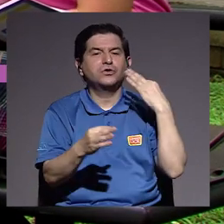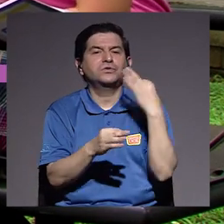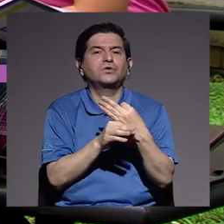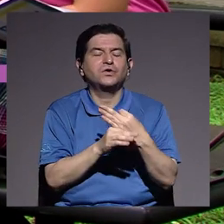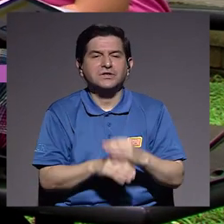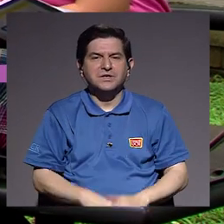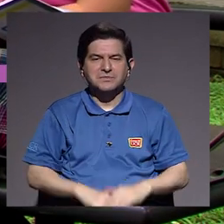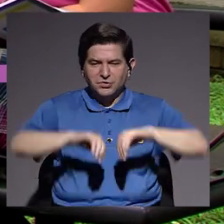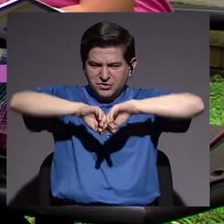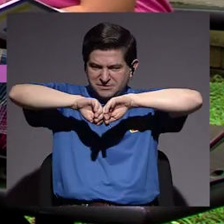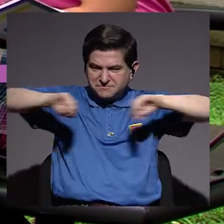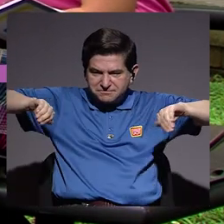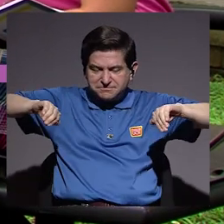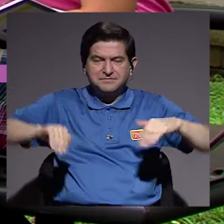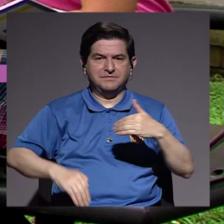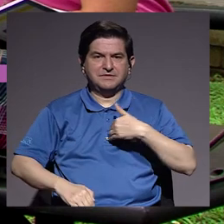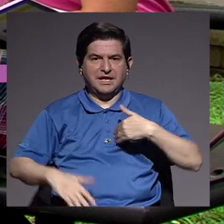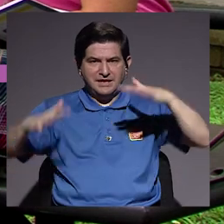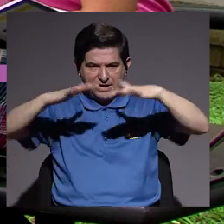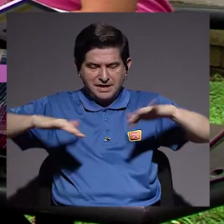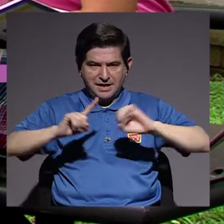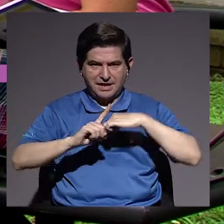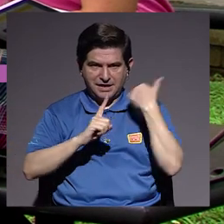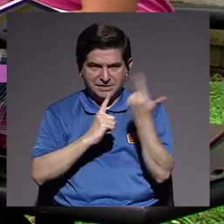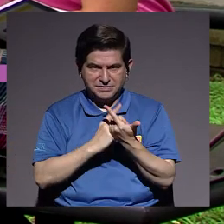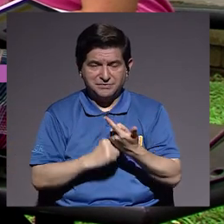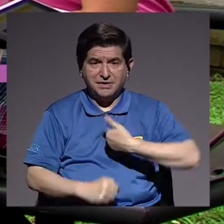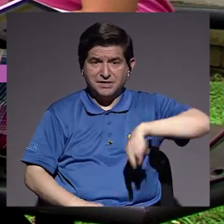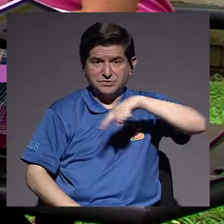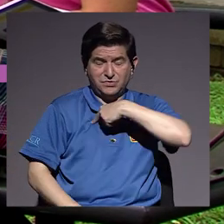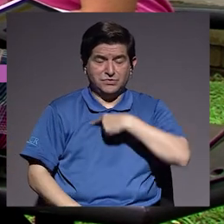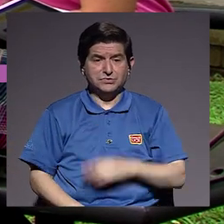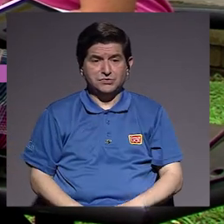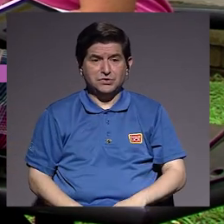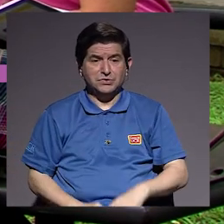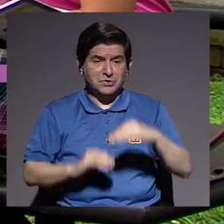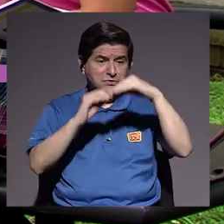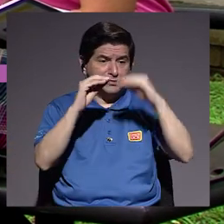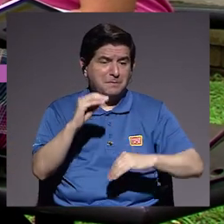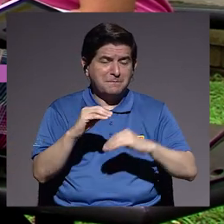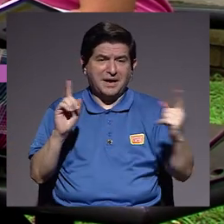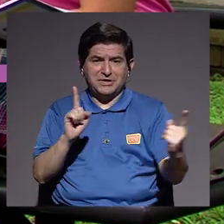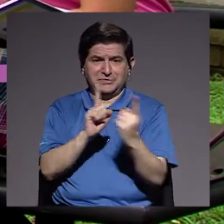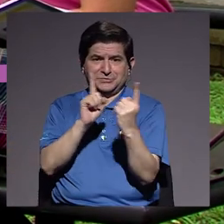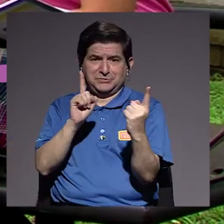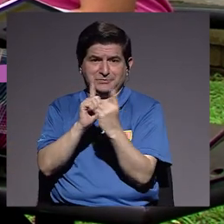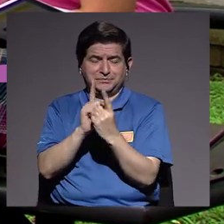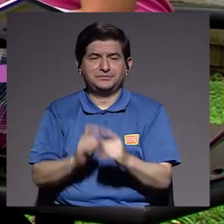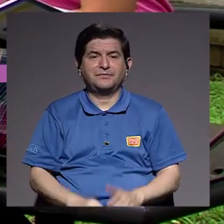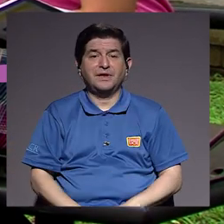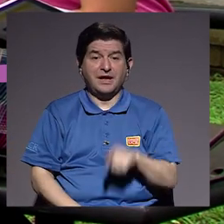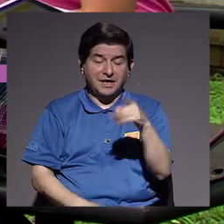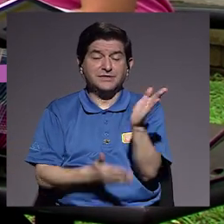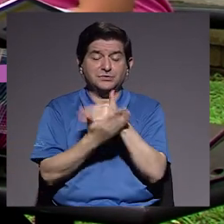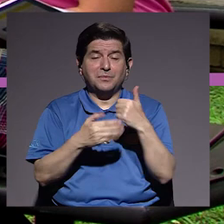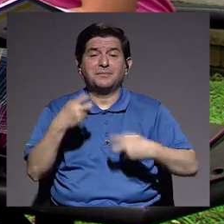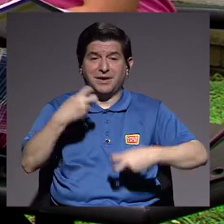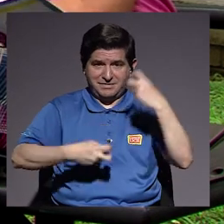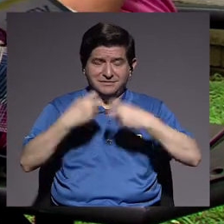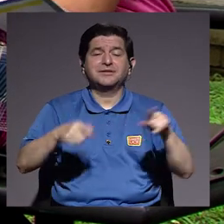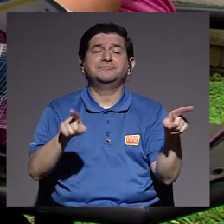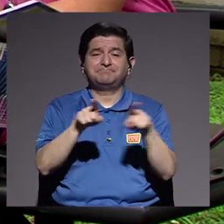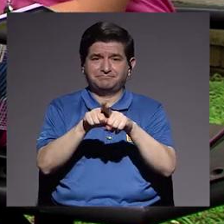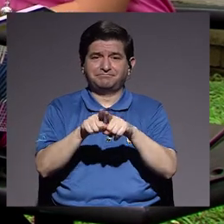pero es elitizada. Y lo que supone es que tenemos un espacio social que cada vez nos reconocemos menos y nos encontramos menos, ¿no? Y eso es parte también de la crisis, ¿no?